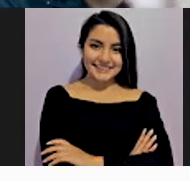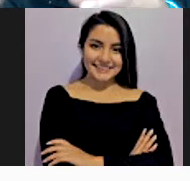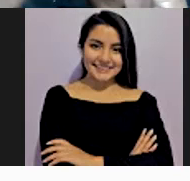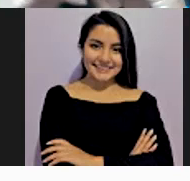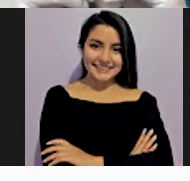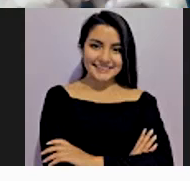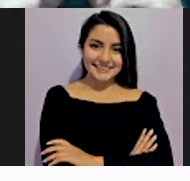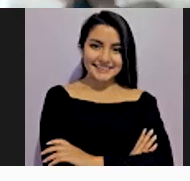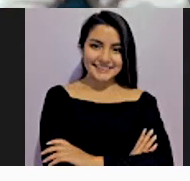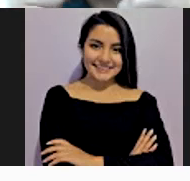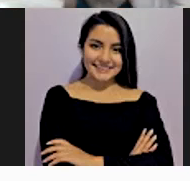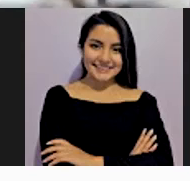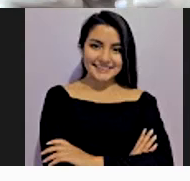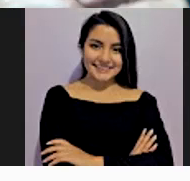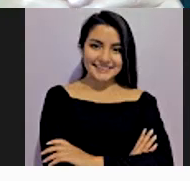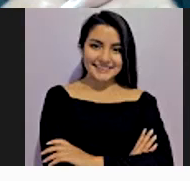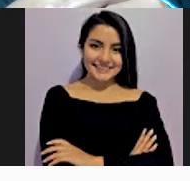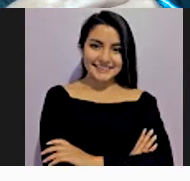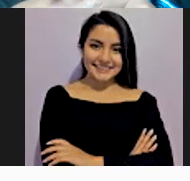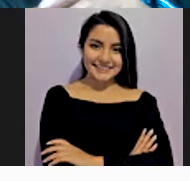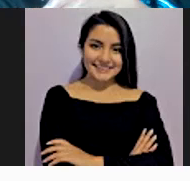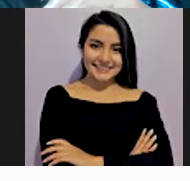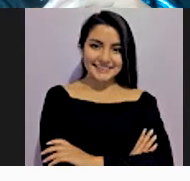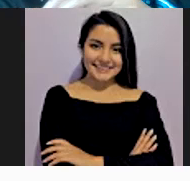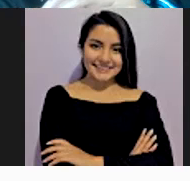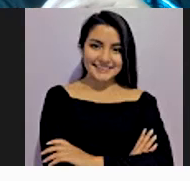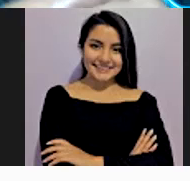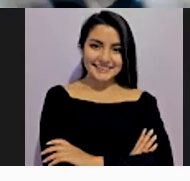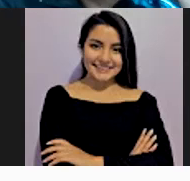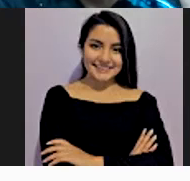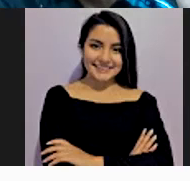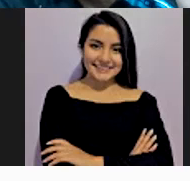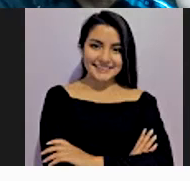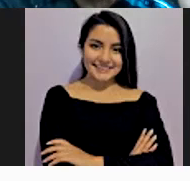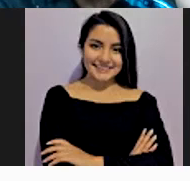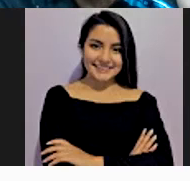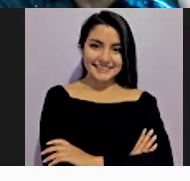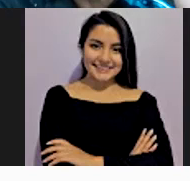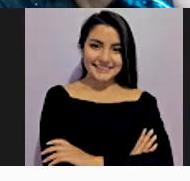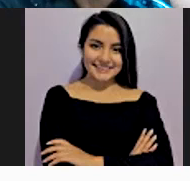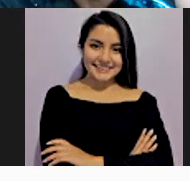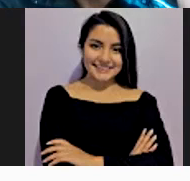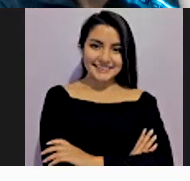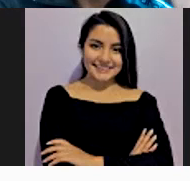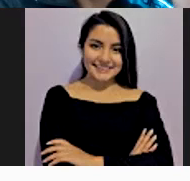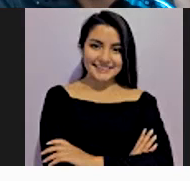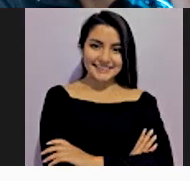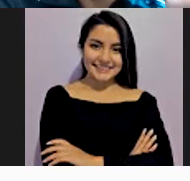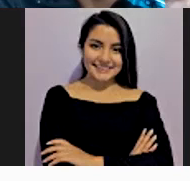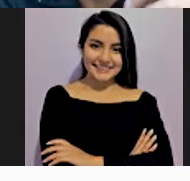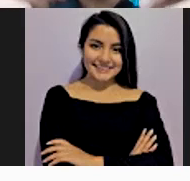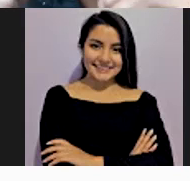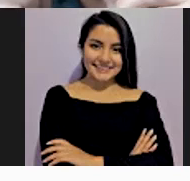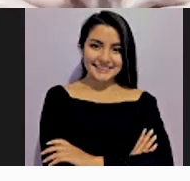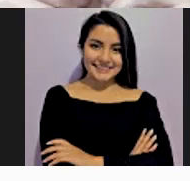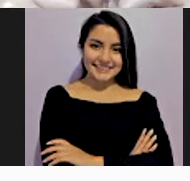caso cinética en el cauce, por la acción de la misma agua del río, pues constante. Entonces, ¿por qué lo hace eso? Porque